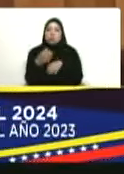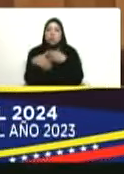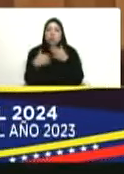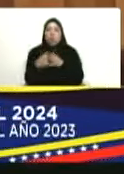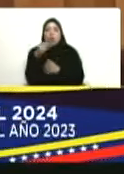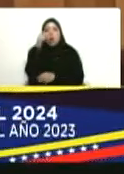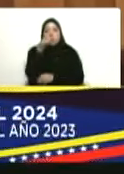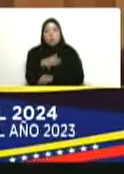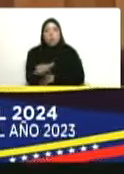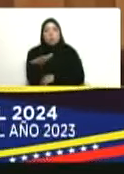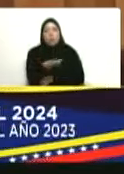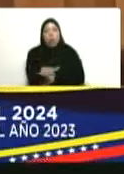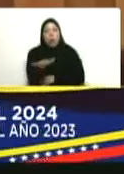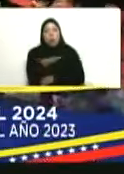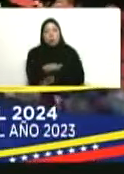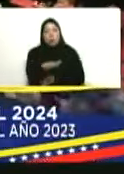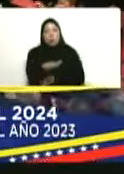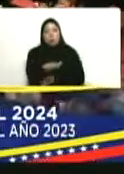pueblo.